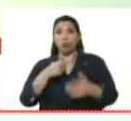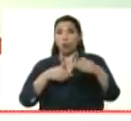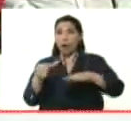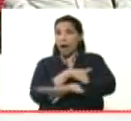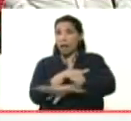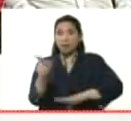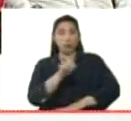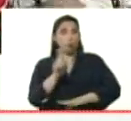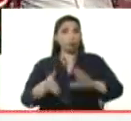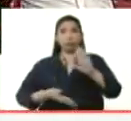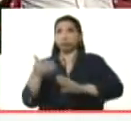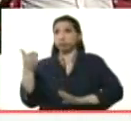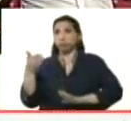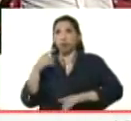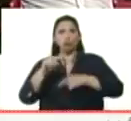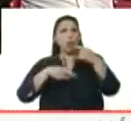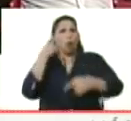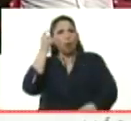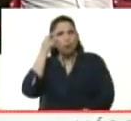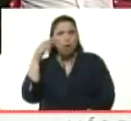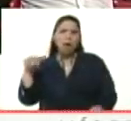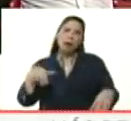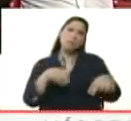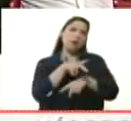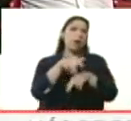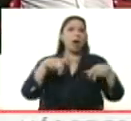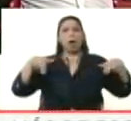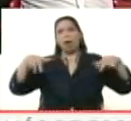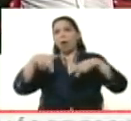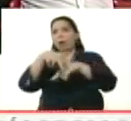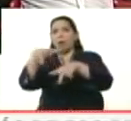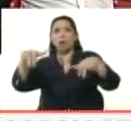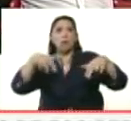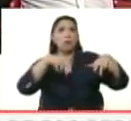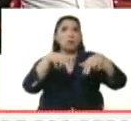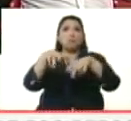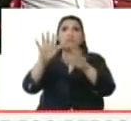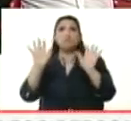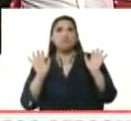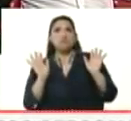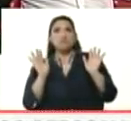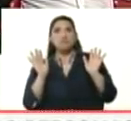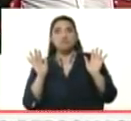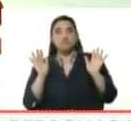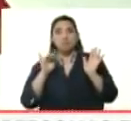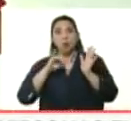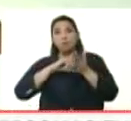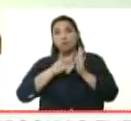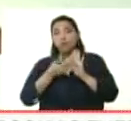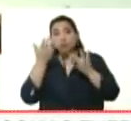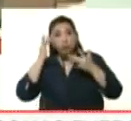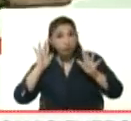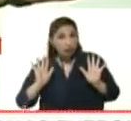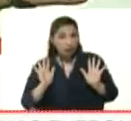calle todos estos días, caminando por ahí. Por si acaso. Maniobras militares.